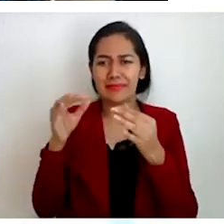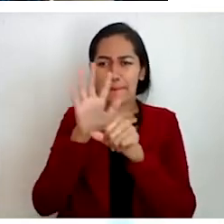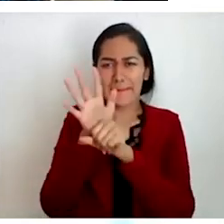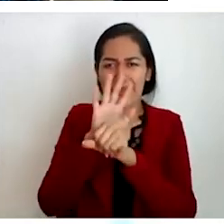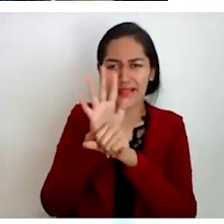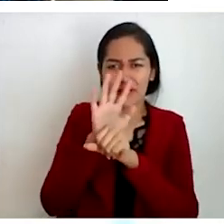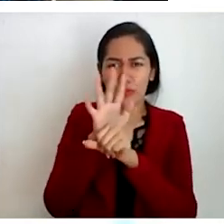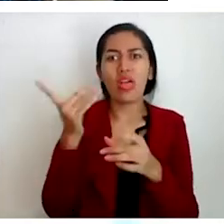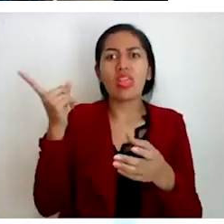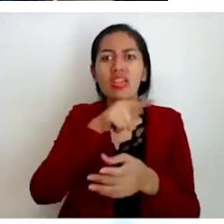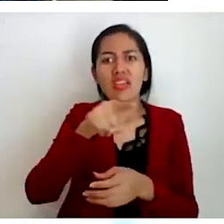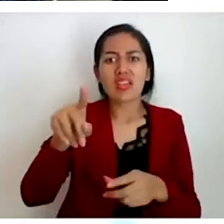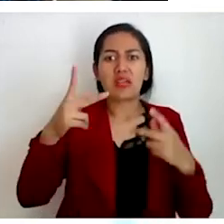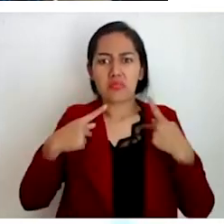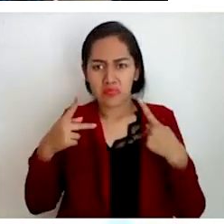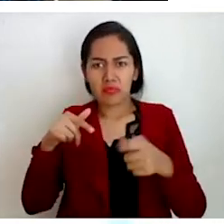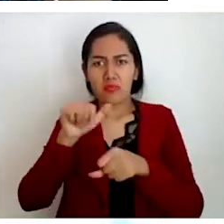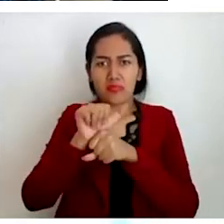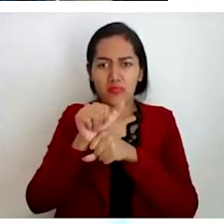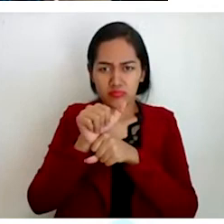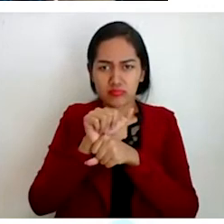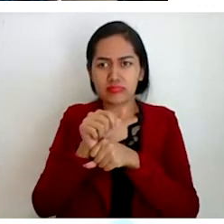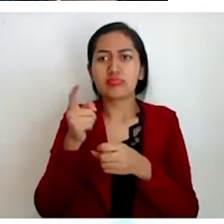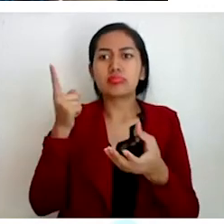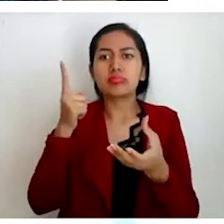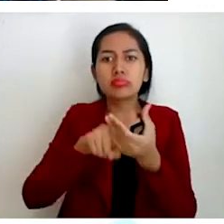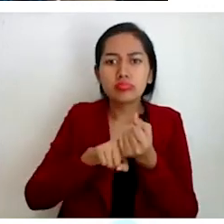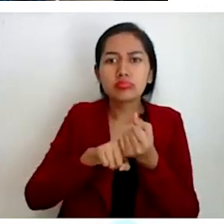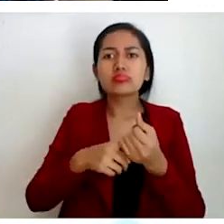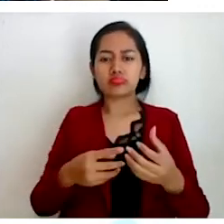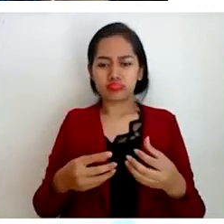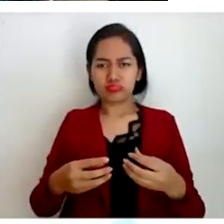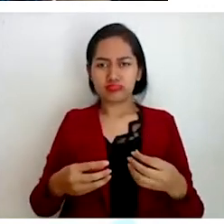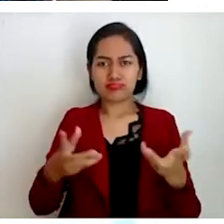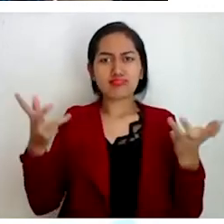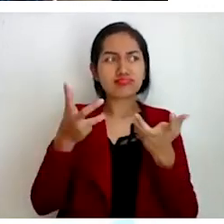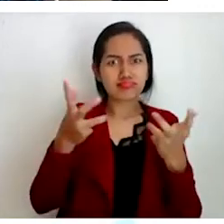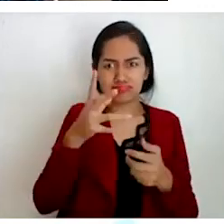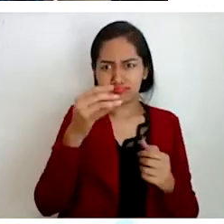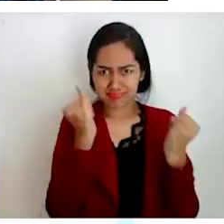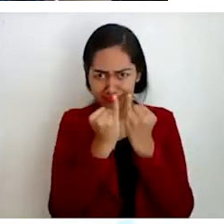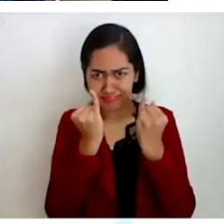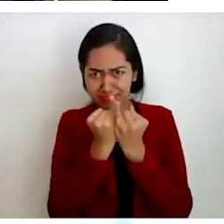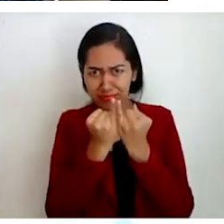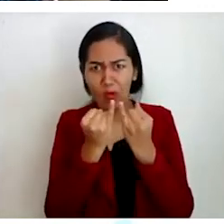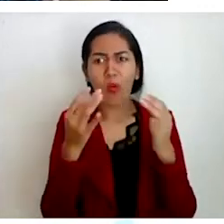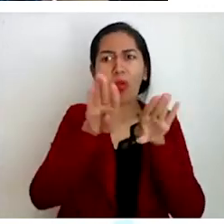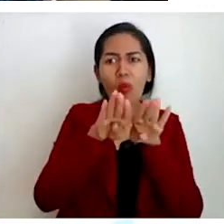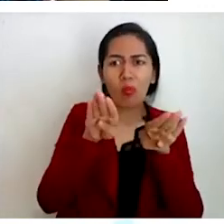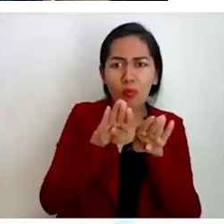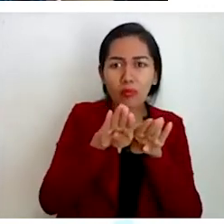También nos preguntan sobre la película del Ángel Exterminador. ¿Cómo logró Buñuel que los actores se envuelvan tanto en el